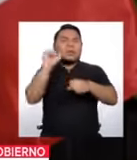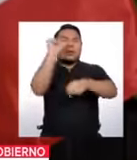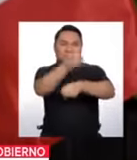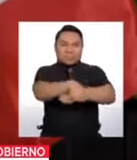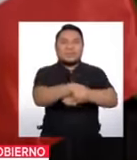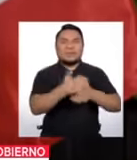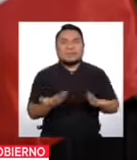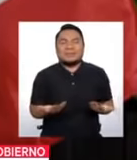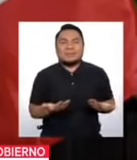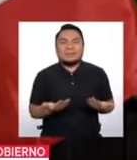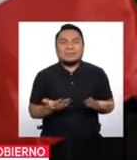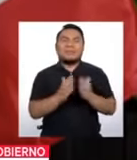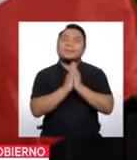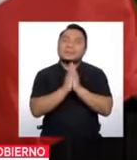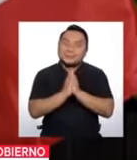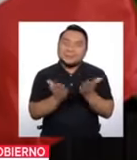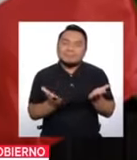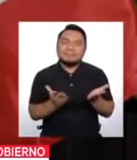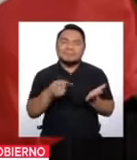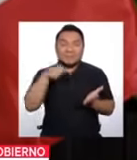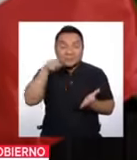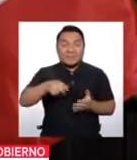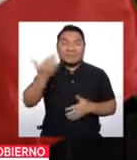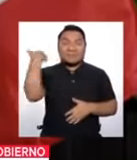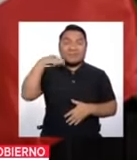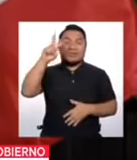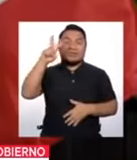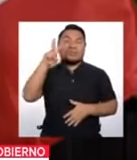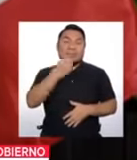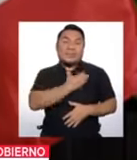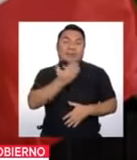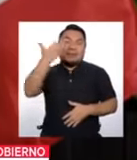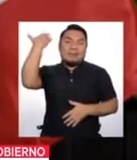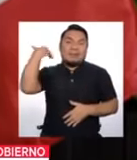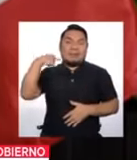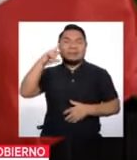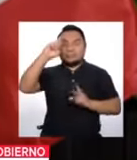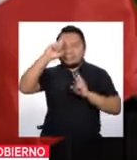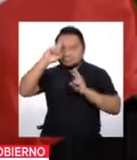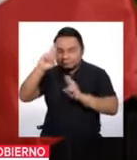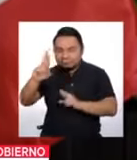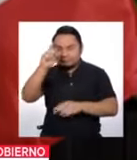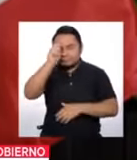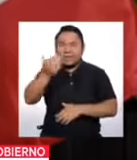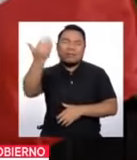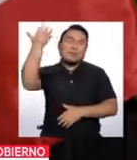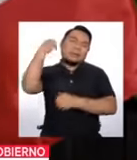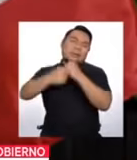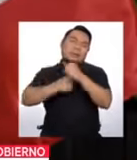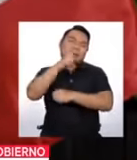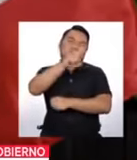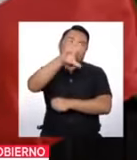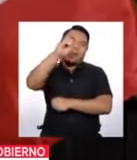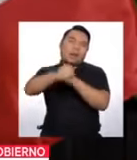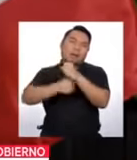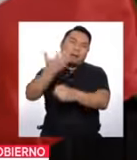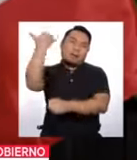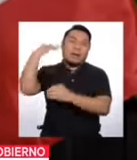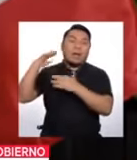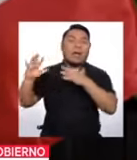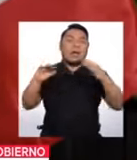airosos. Hagamos honor a los que lucharon hace más de 150 años en el